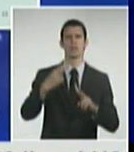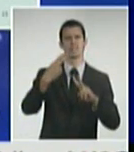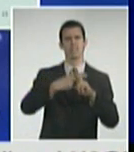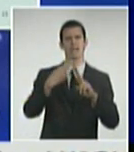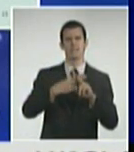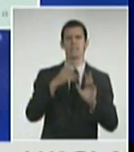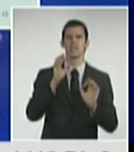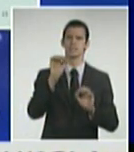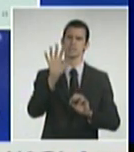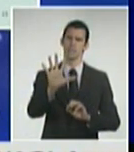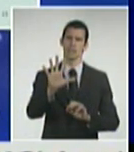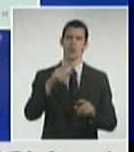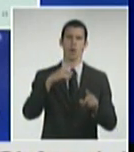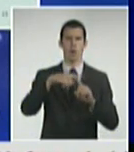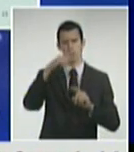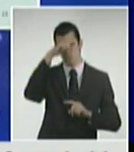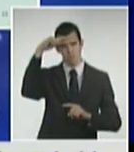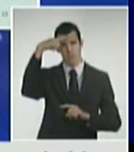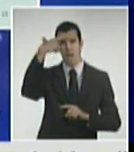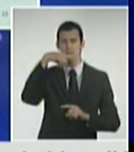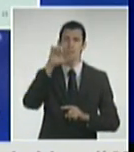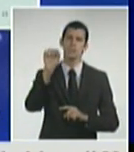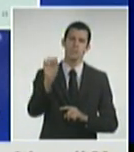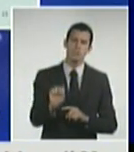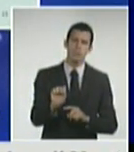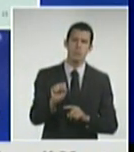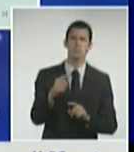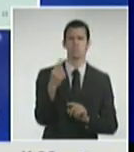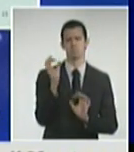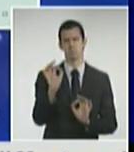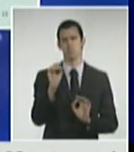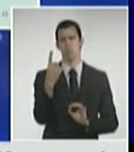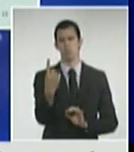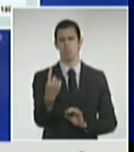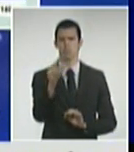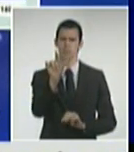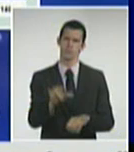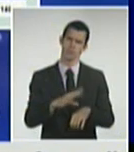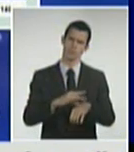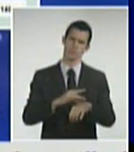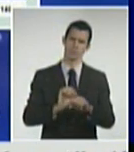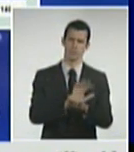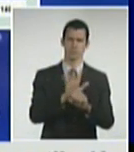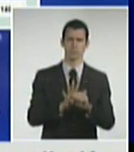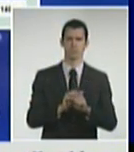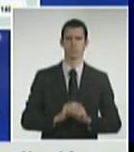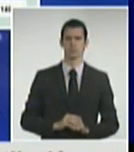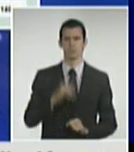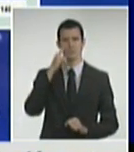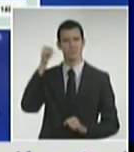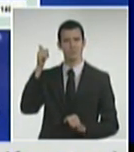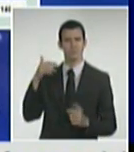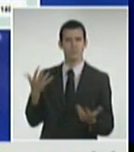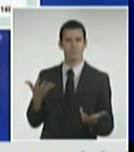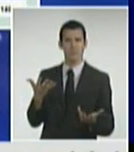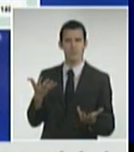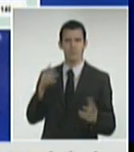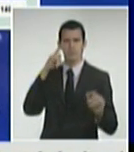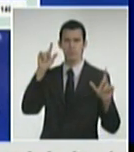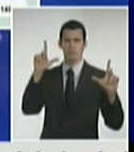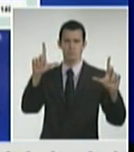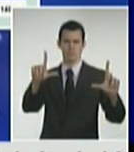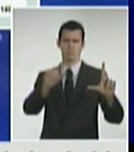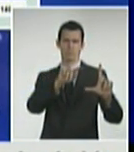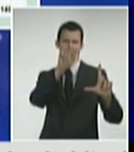1 también se diagnostica. Y aquí también tenemos el gráfico donde se puede ver que